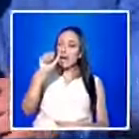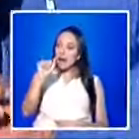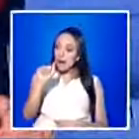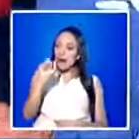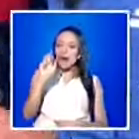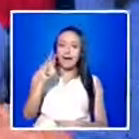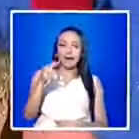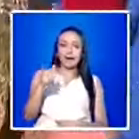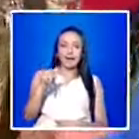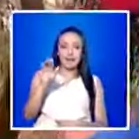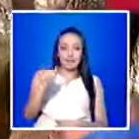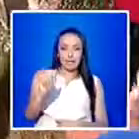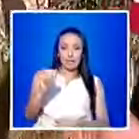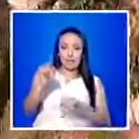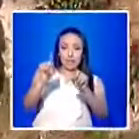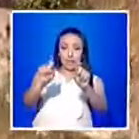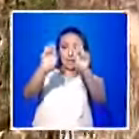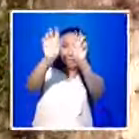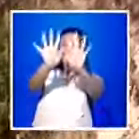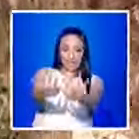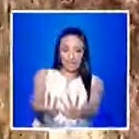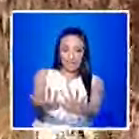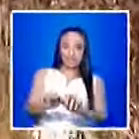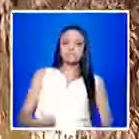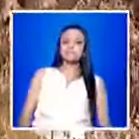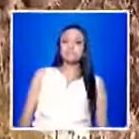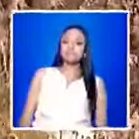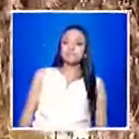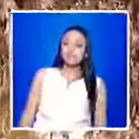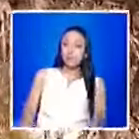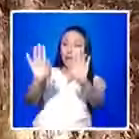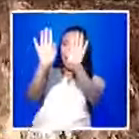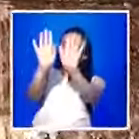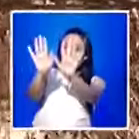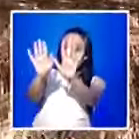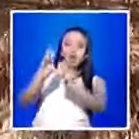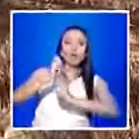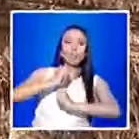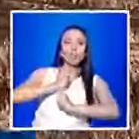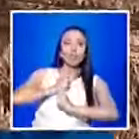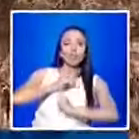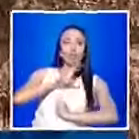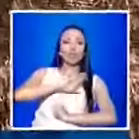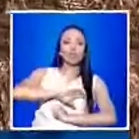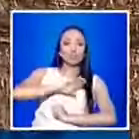a mostrarles, porque el predio que ustedes están viendo es municipal. Los vecinos ya han